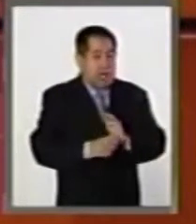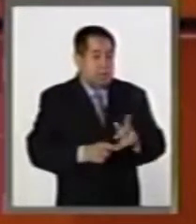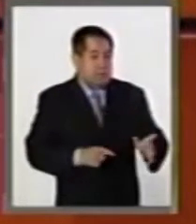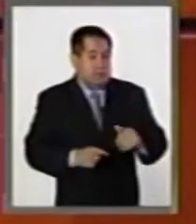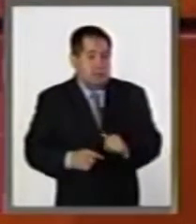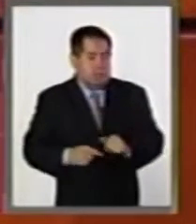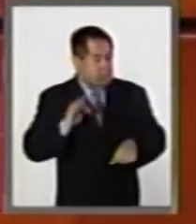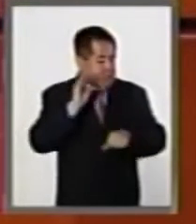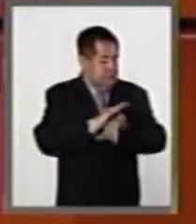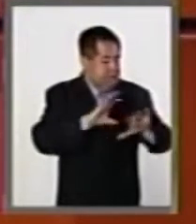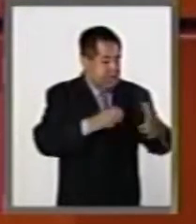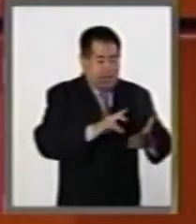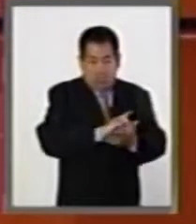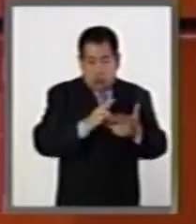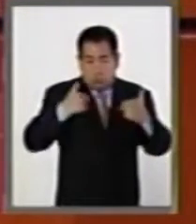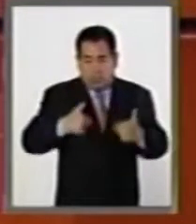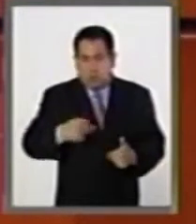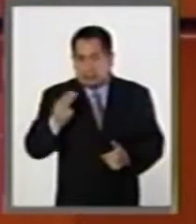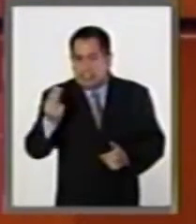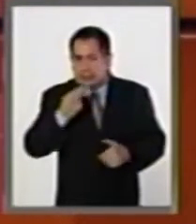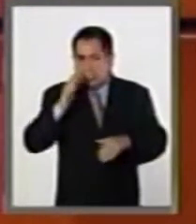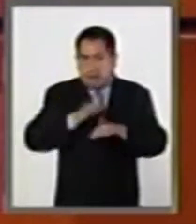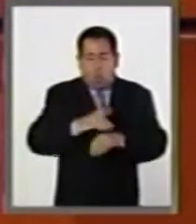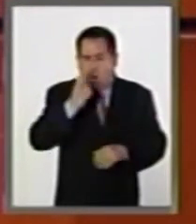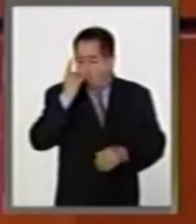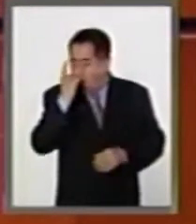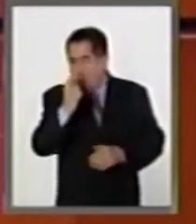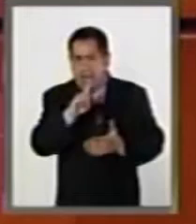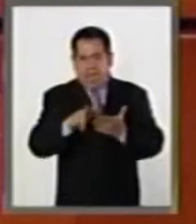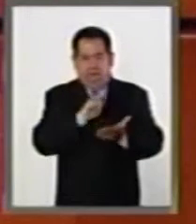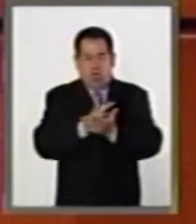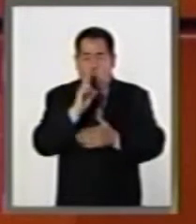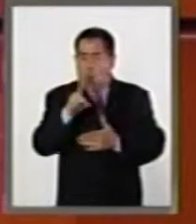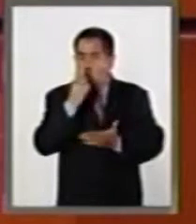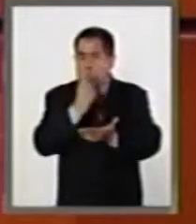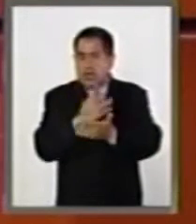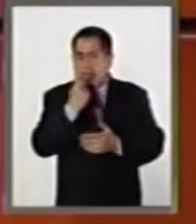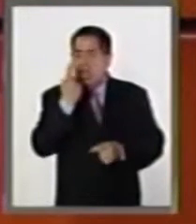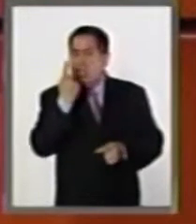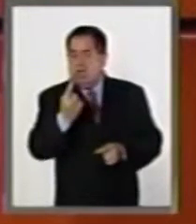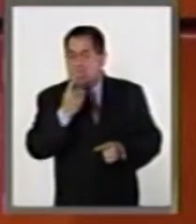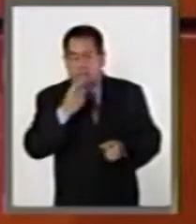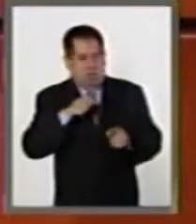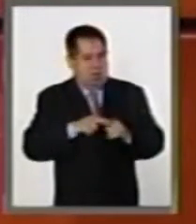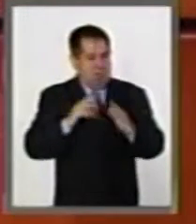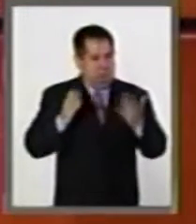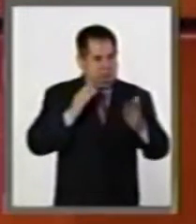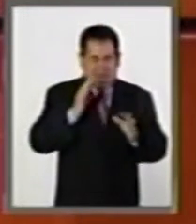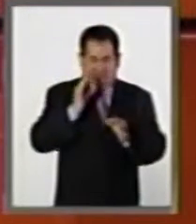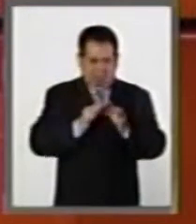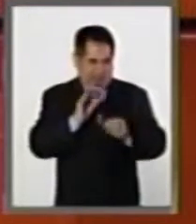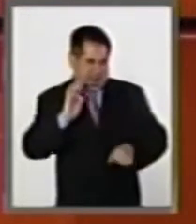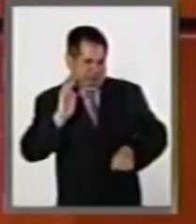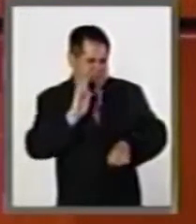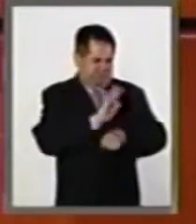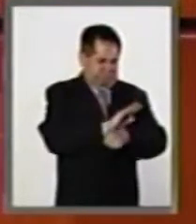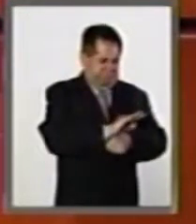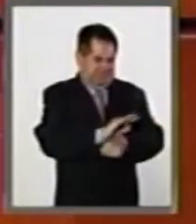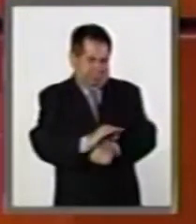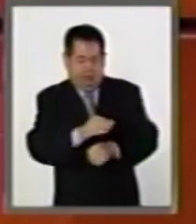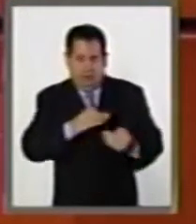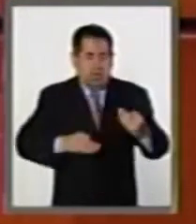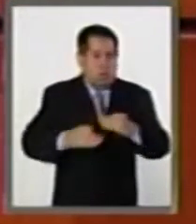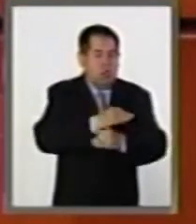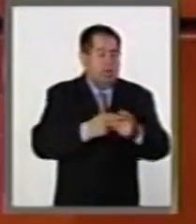de estos derechos humanos requieren de una sola ley que integre un verdadero parámetro de protección para las